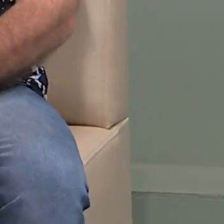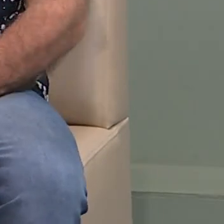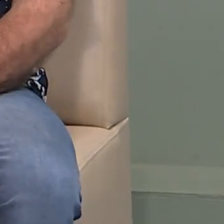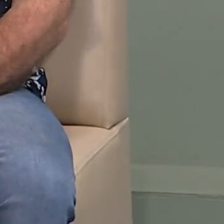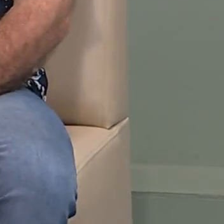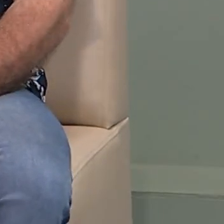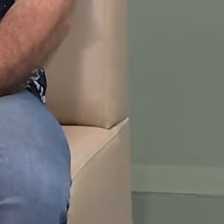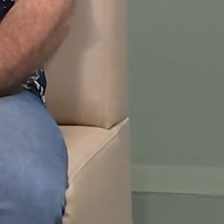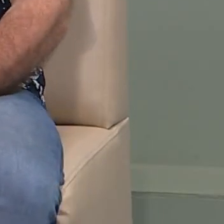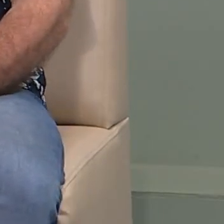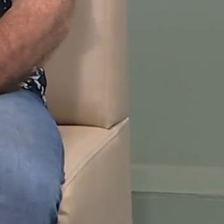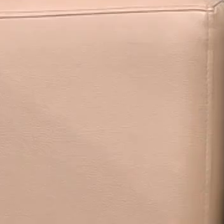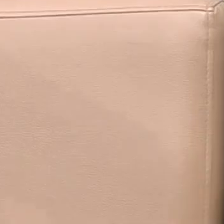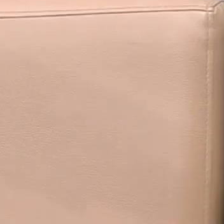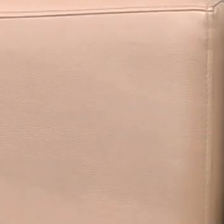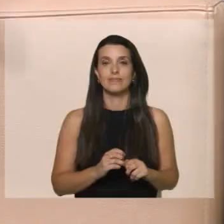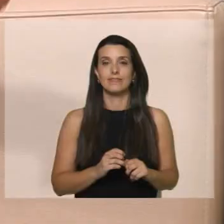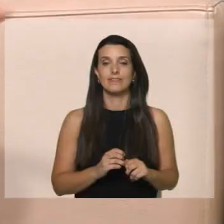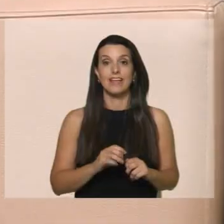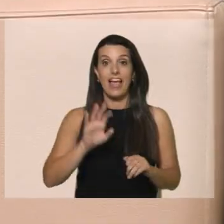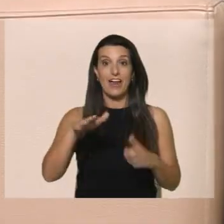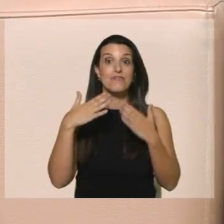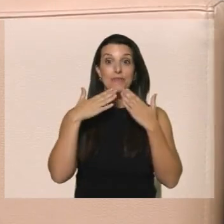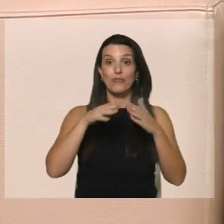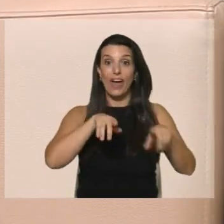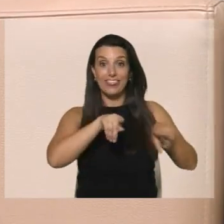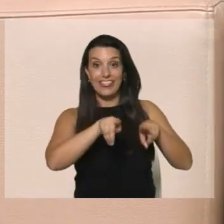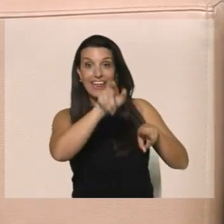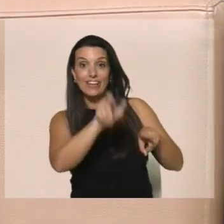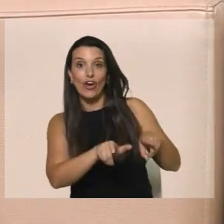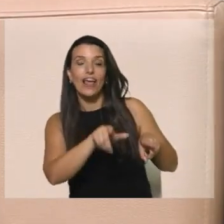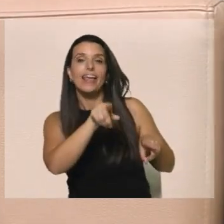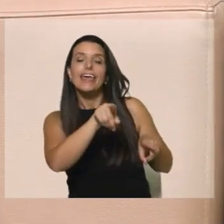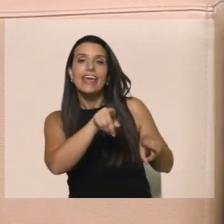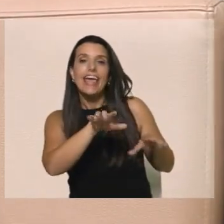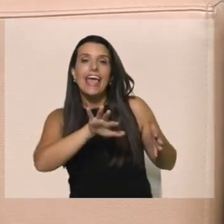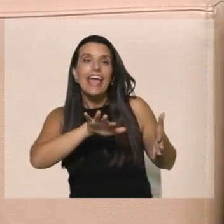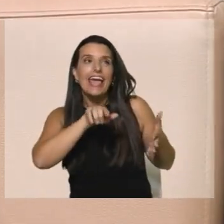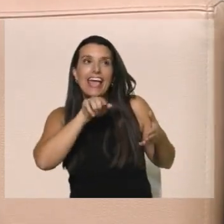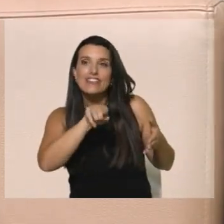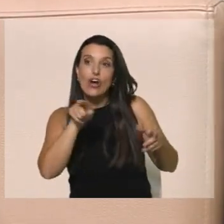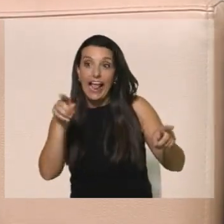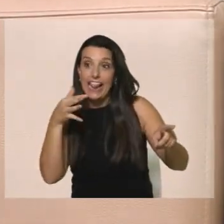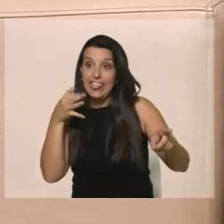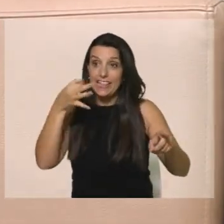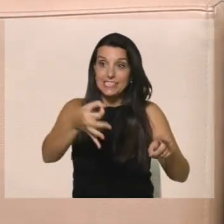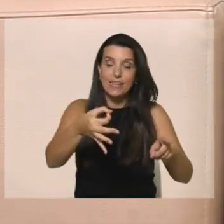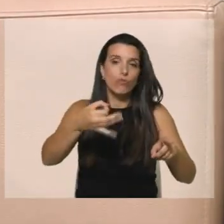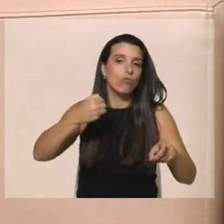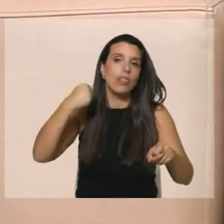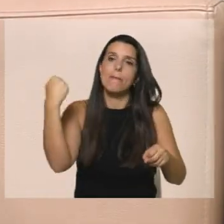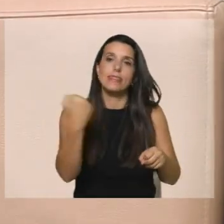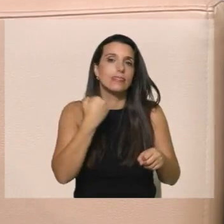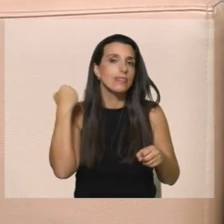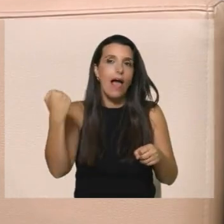identificados, más emocionados. Y ahí le traslado la pregunta a Gabriel, Sí. que eso es una parte, me parece, sustancial,